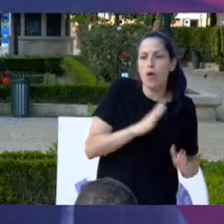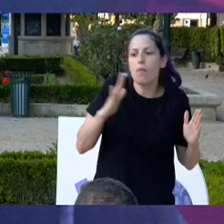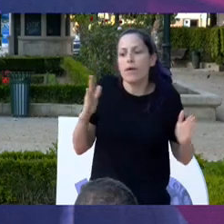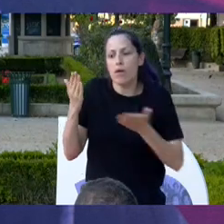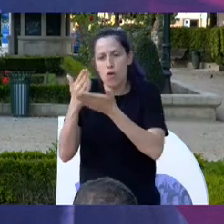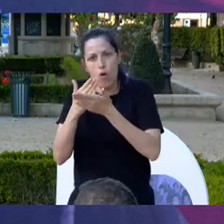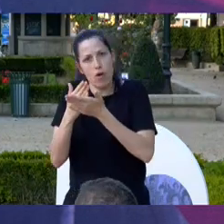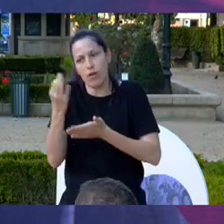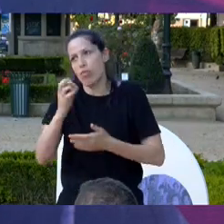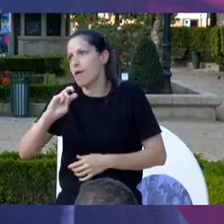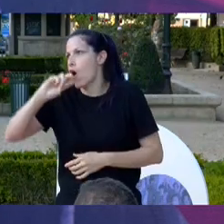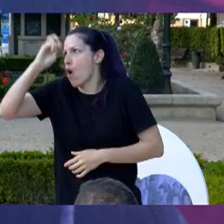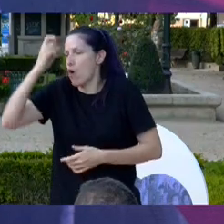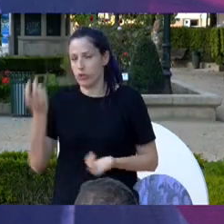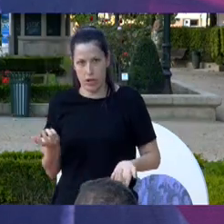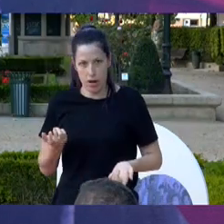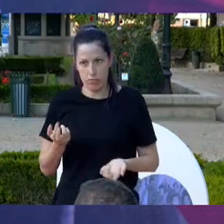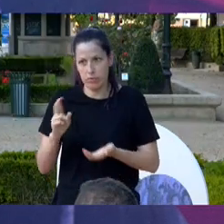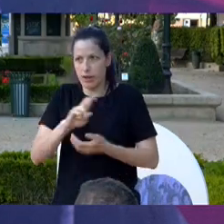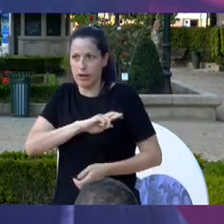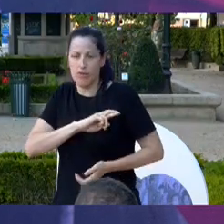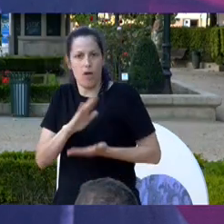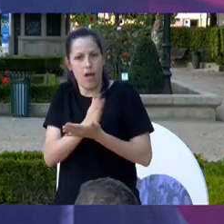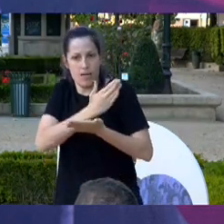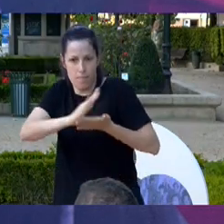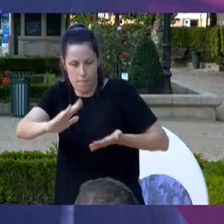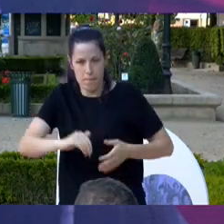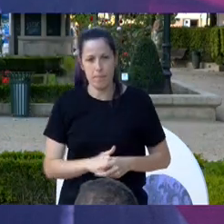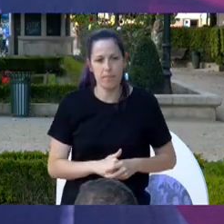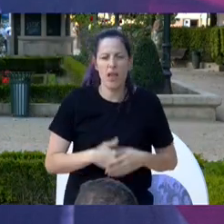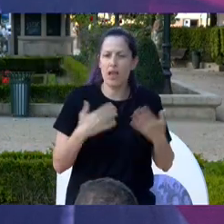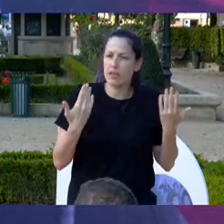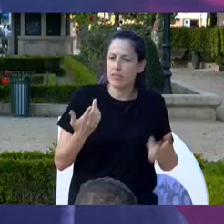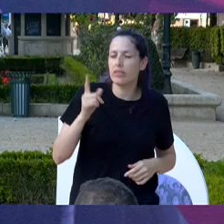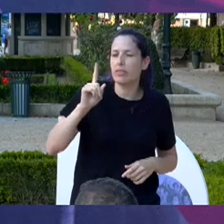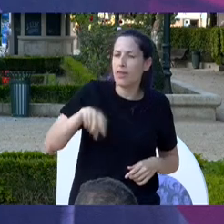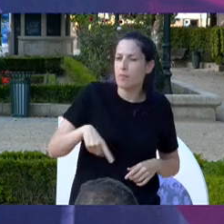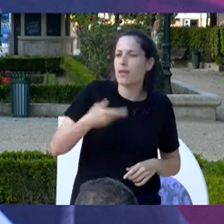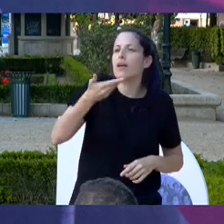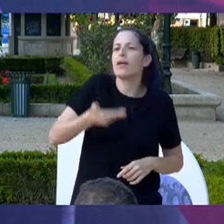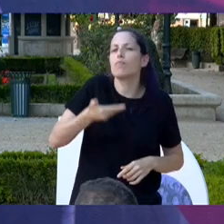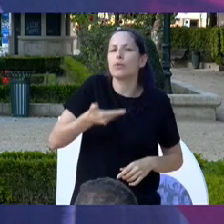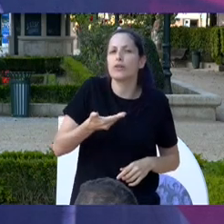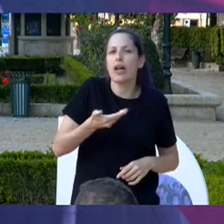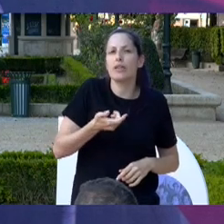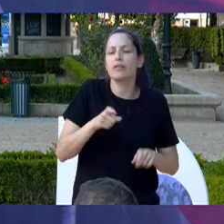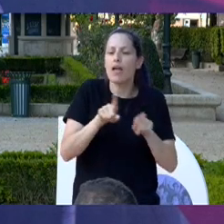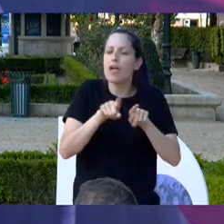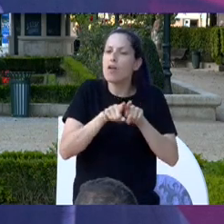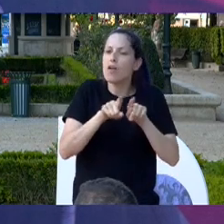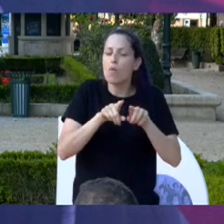tamén non eran moi favorables a memorizar, a chapar, digamos, sin entender, non? Había que coñecer, había